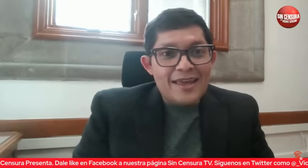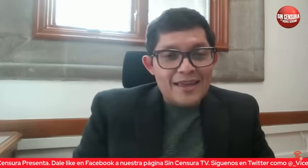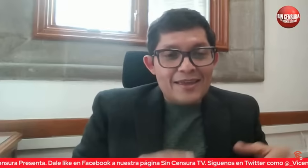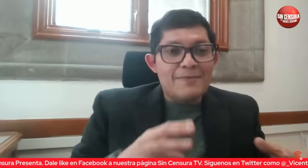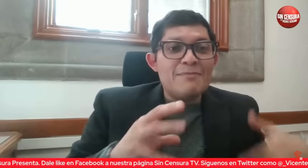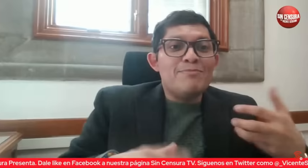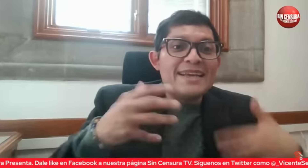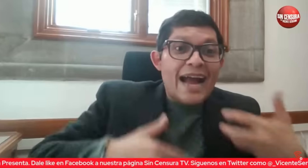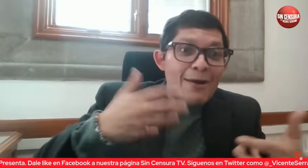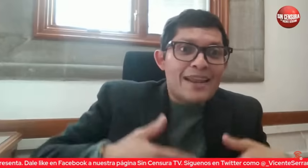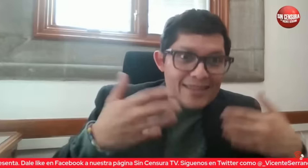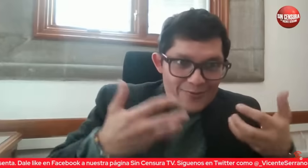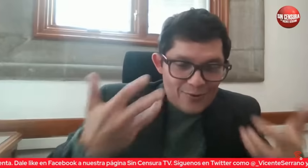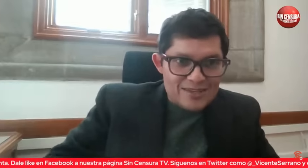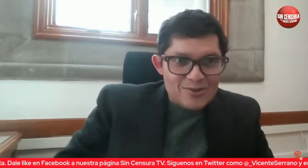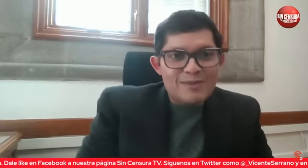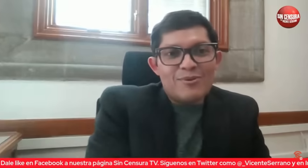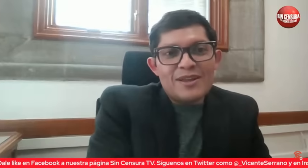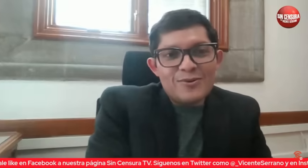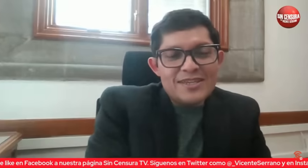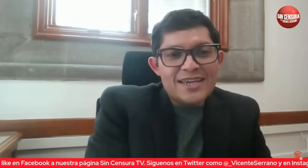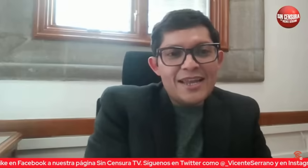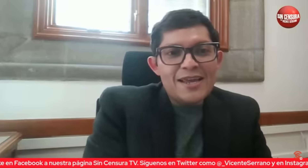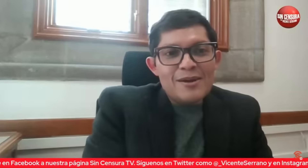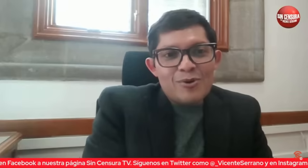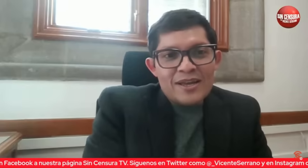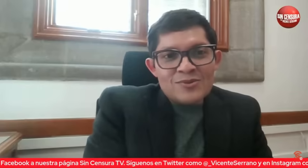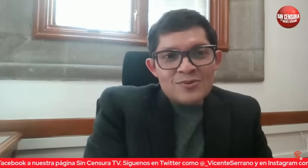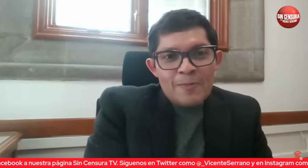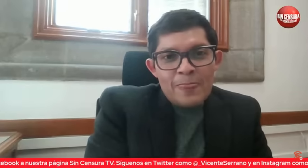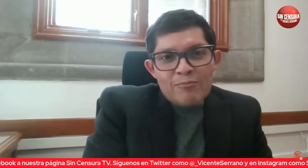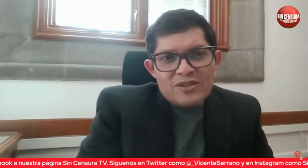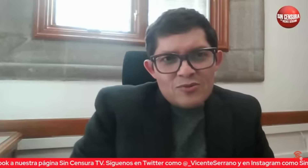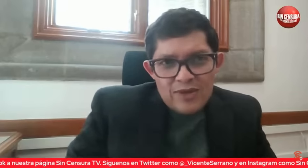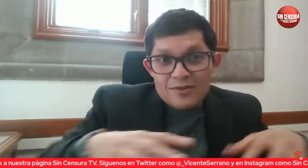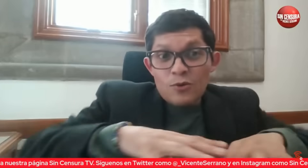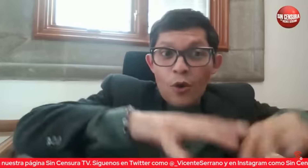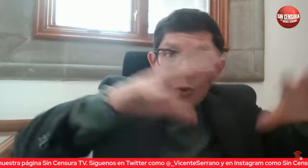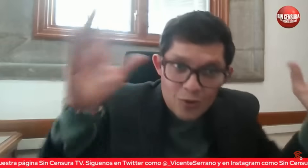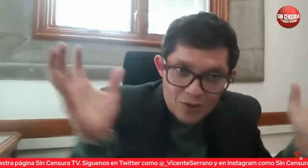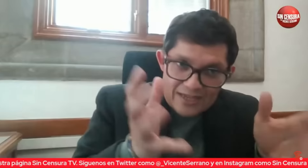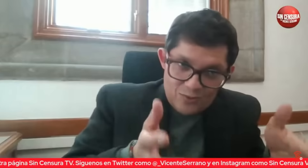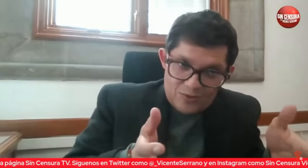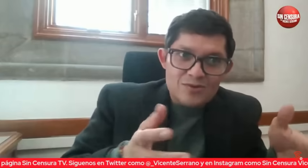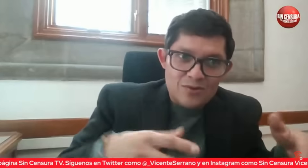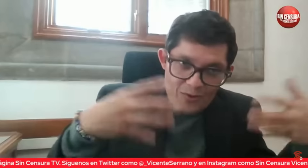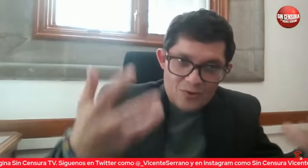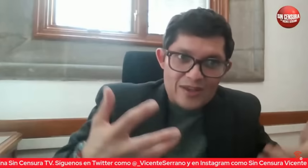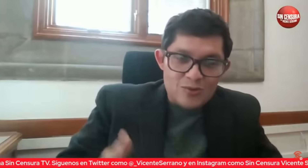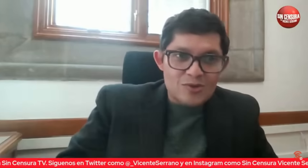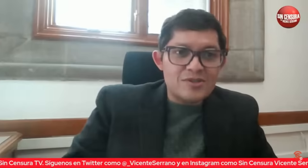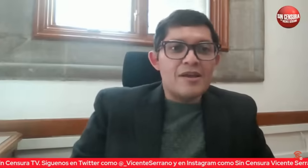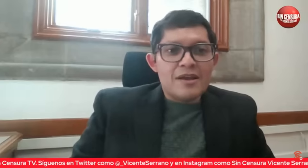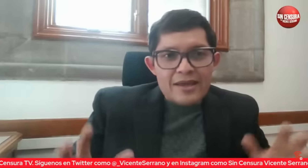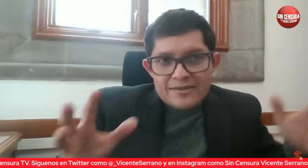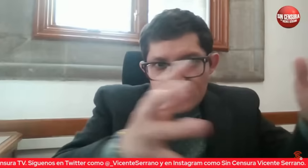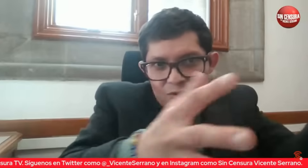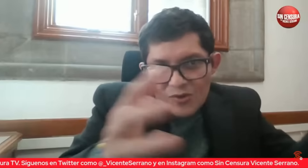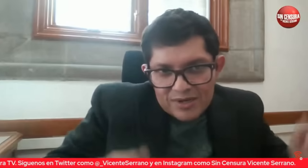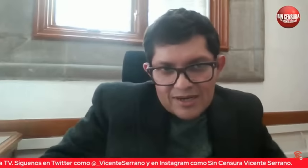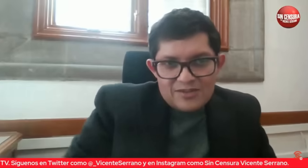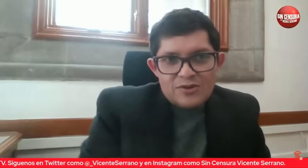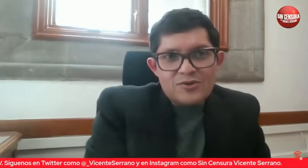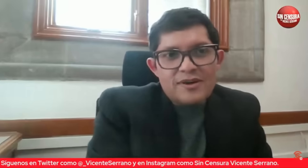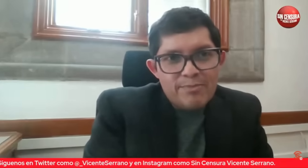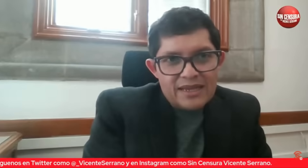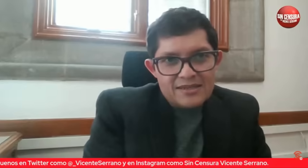lo que implicaba la transformación del Poder Judicial, porque es un conjunto de asuntos, están todos